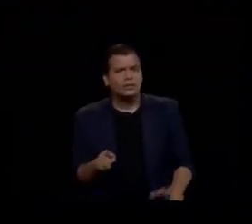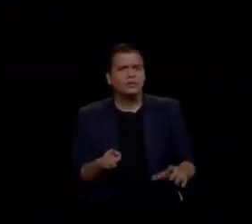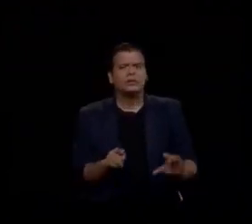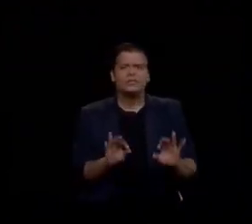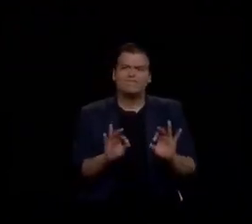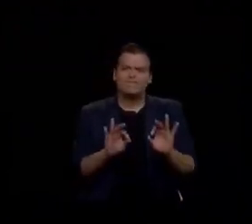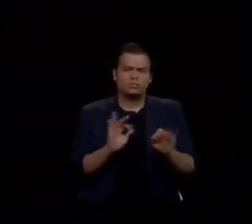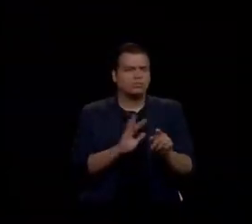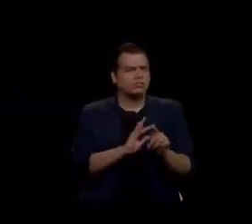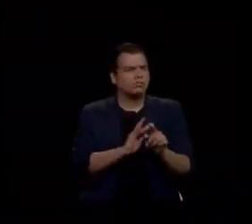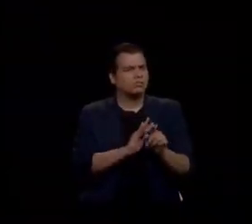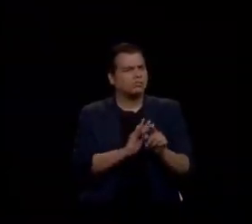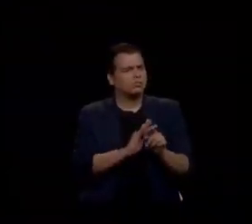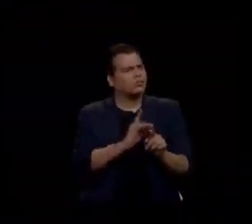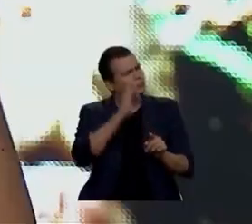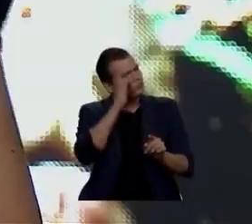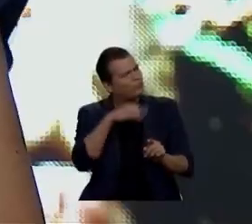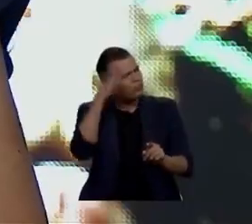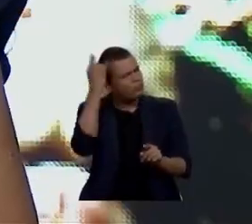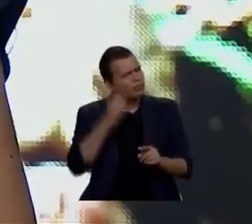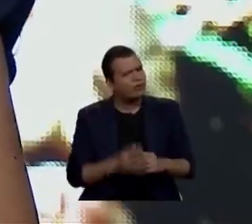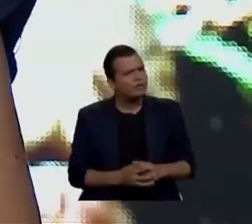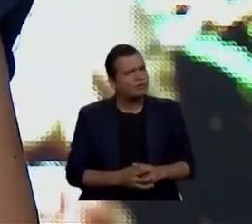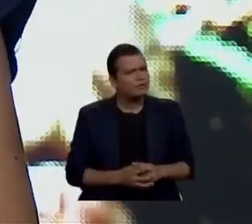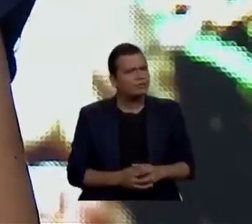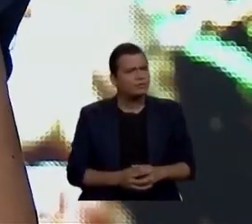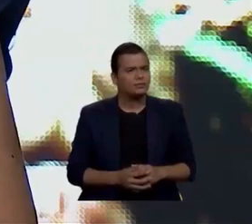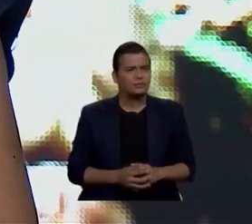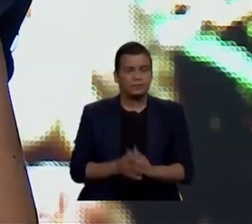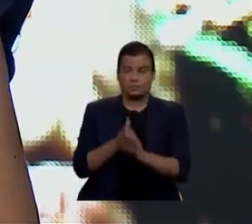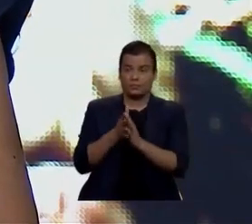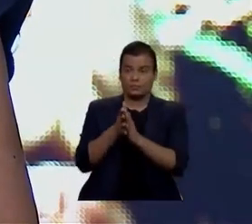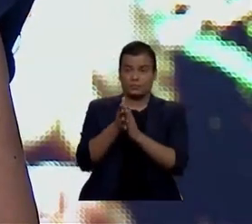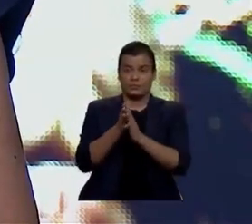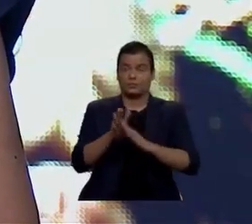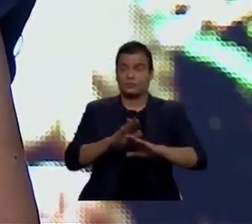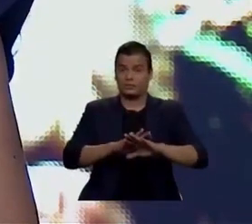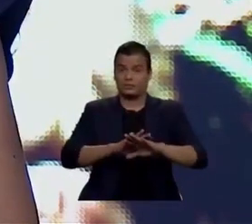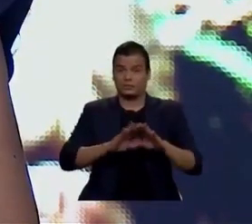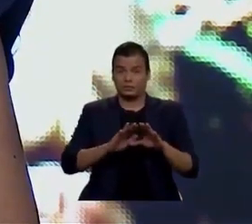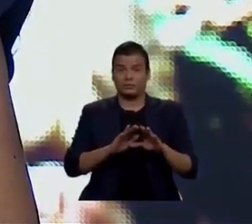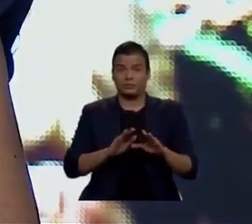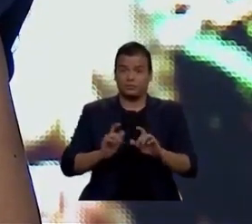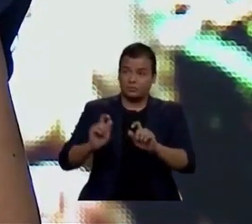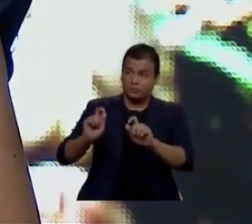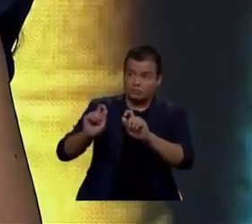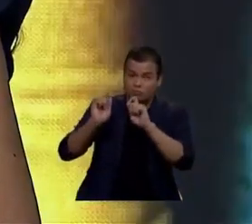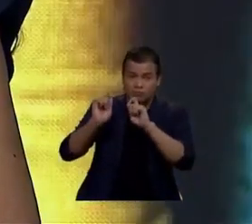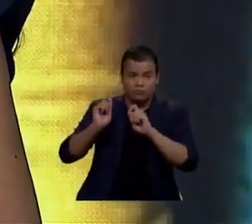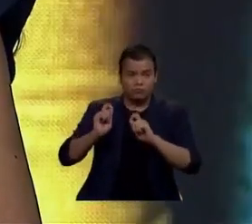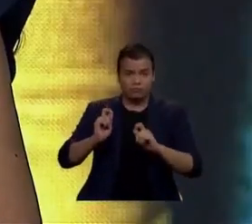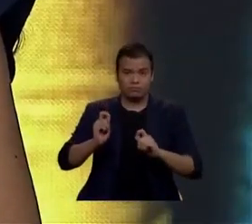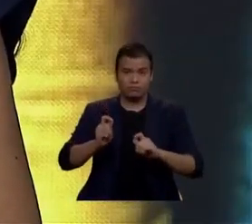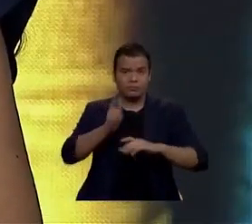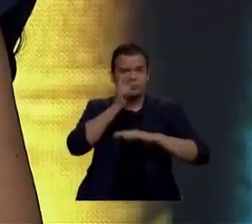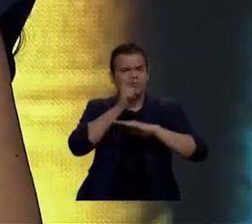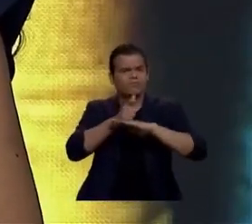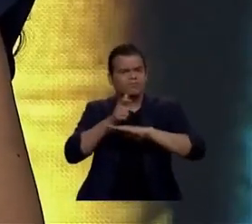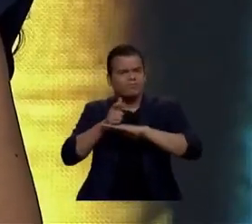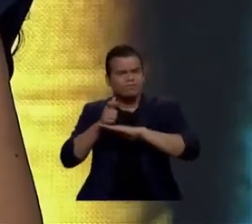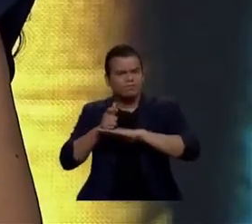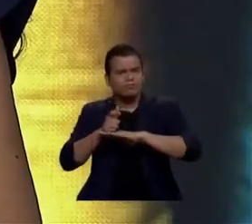los colombianos sí ministra efectivamente a partir del correcto ejercicio de nuestras facultades de inspección vigilancia y control